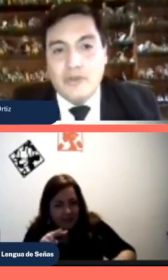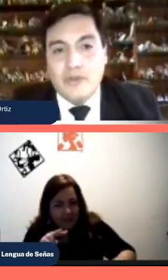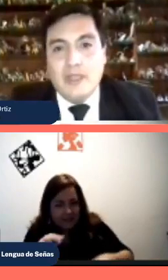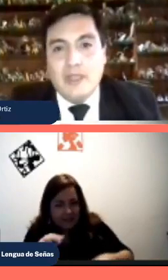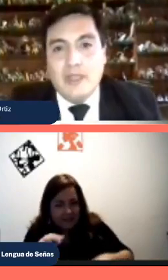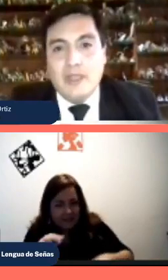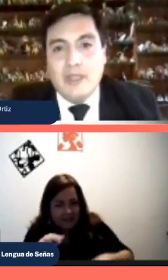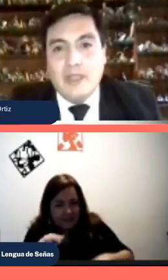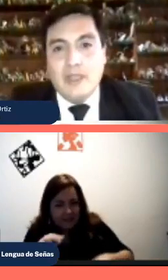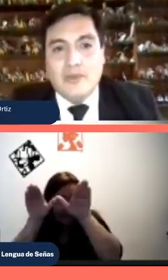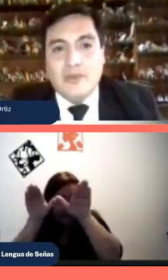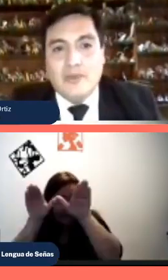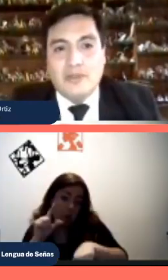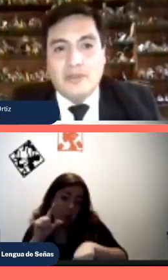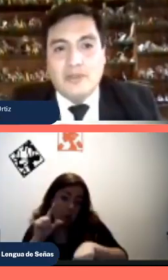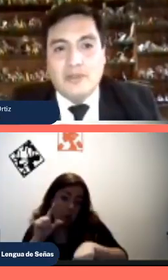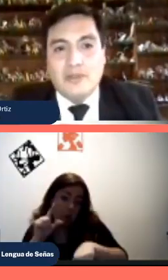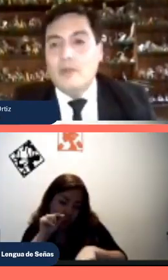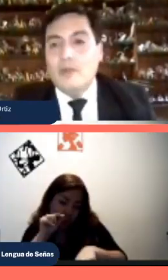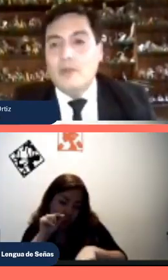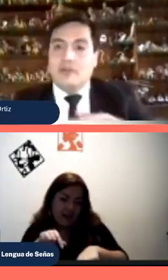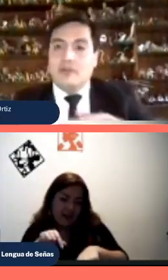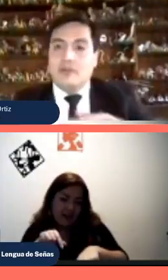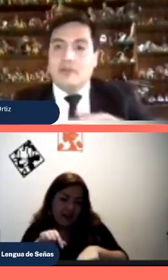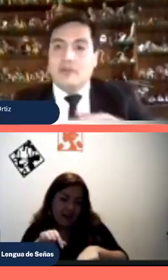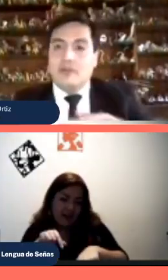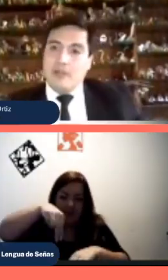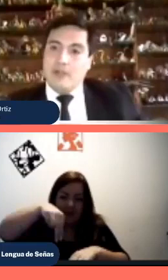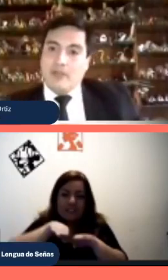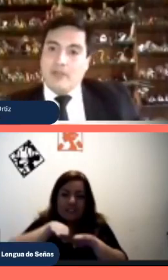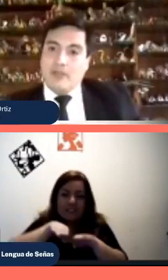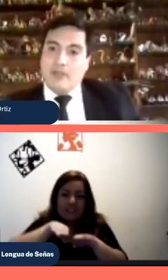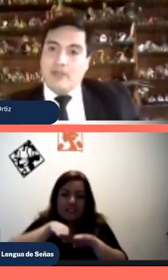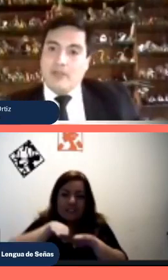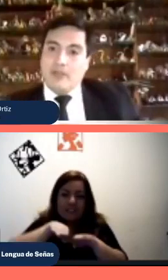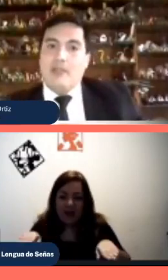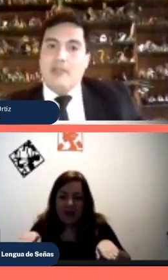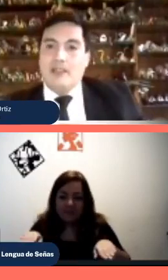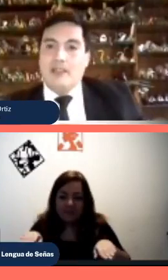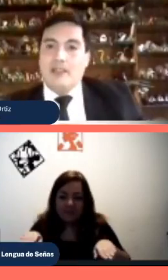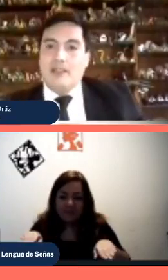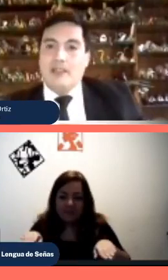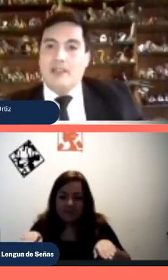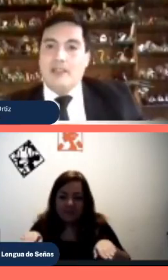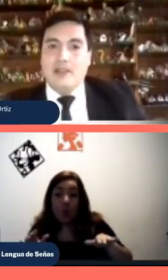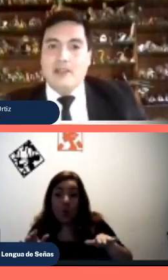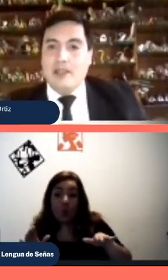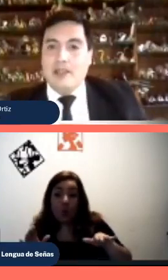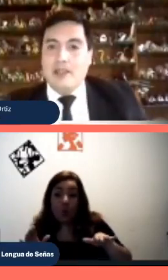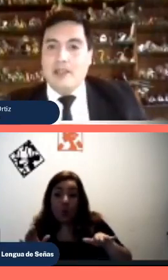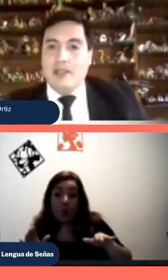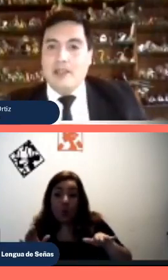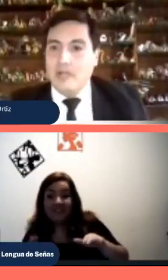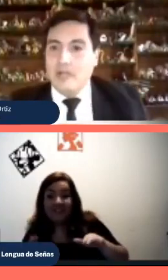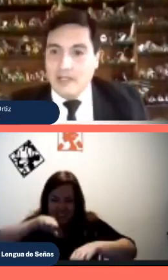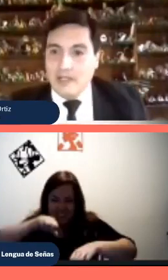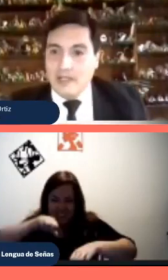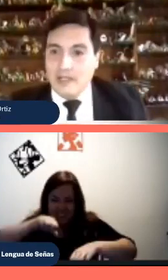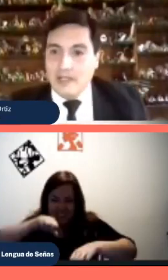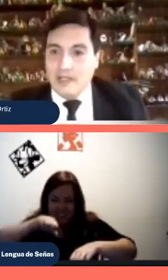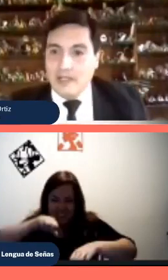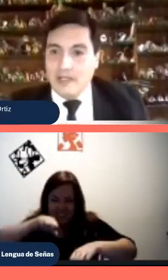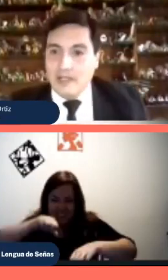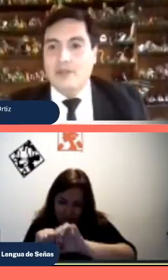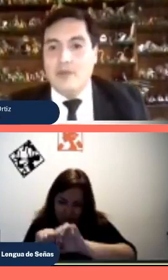pollo, caminase como dinosaurio. ¿Cómo lo hizo? Poniéndole un contrapeso equivalente a la cola. Y logró un andar